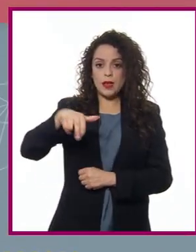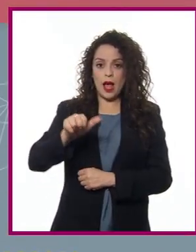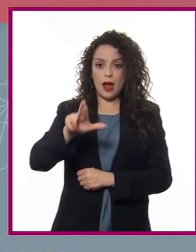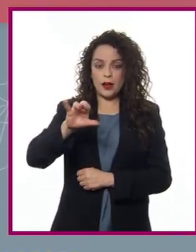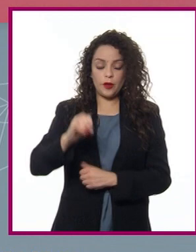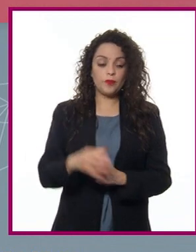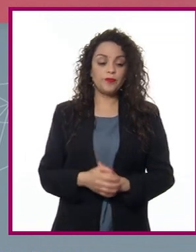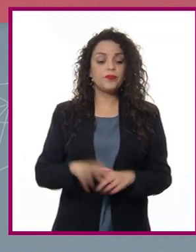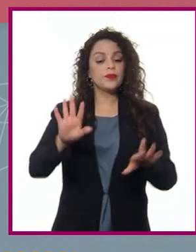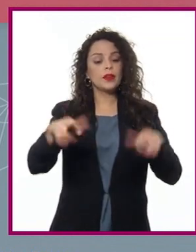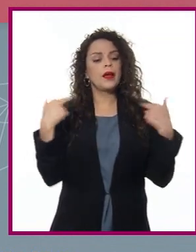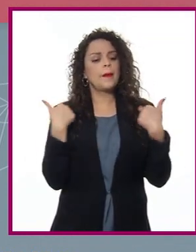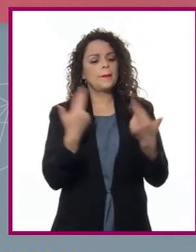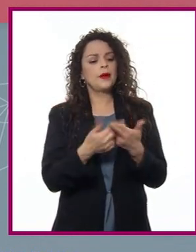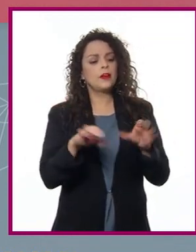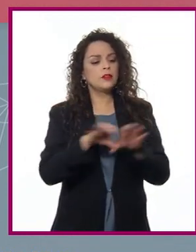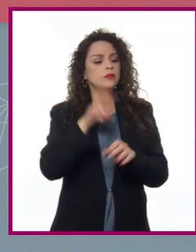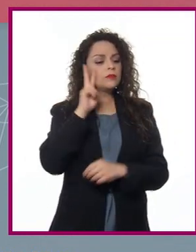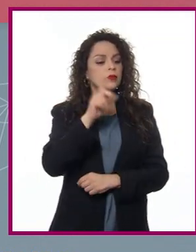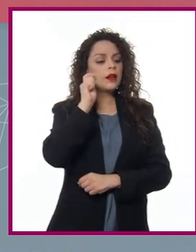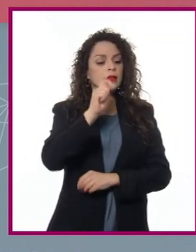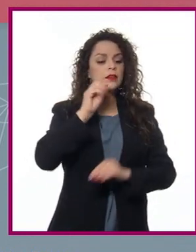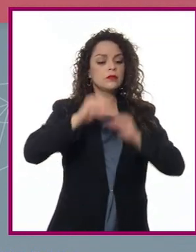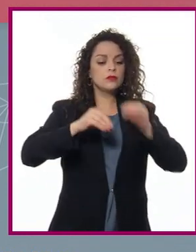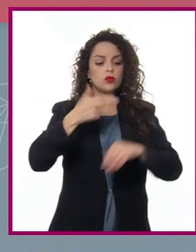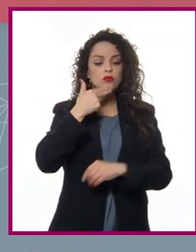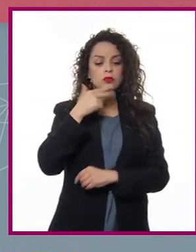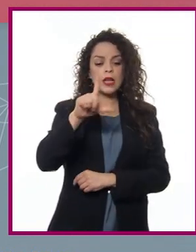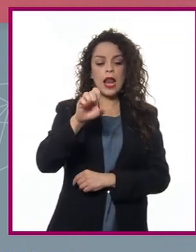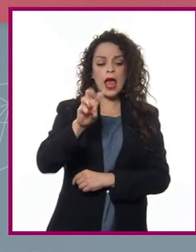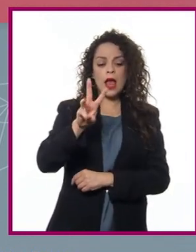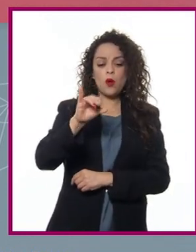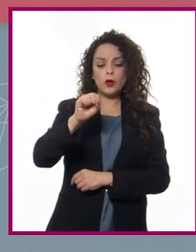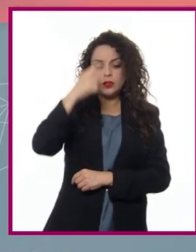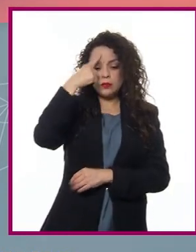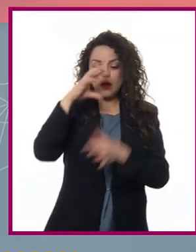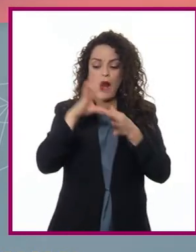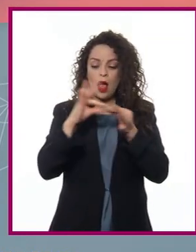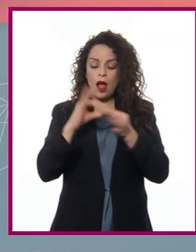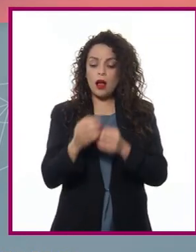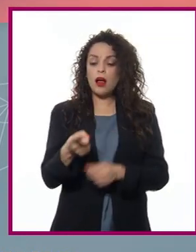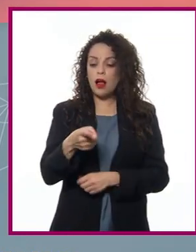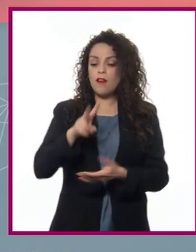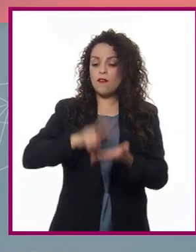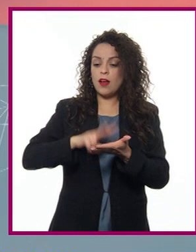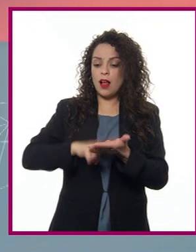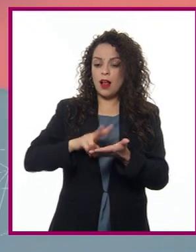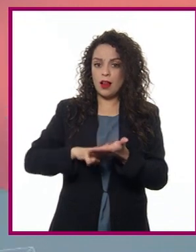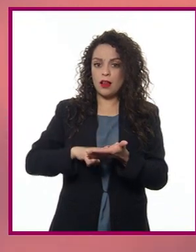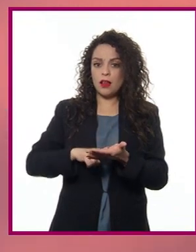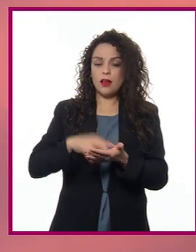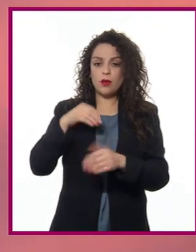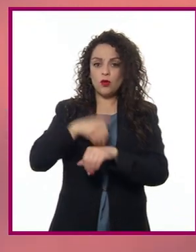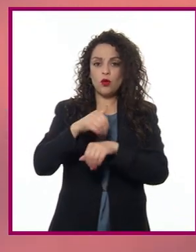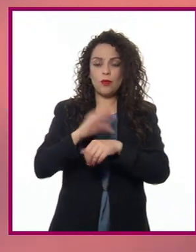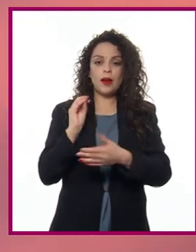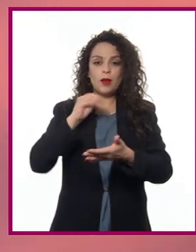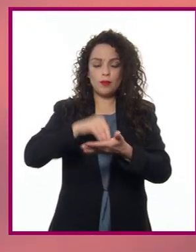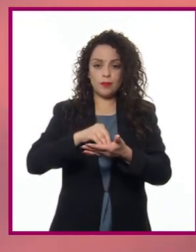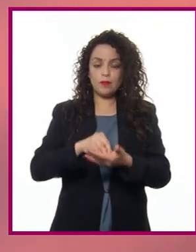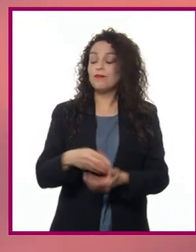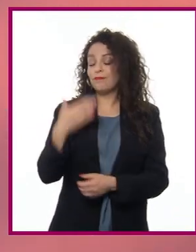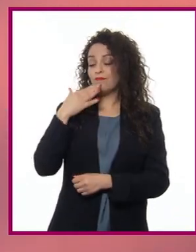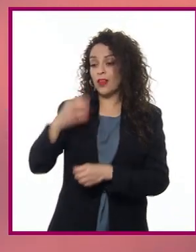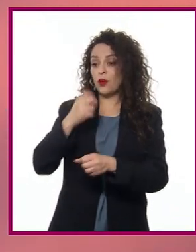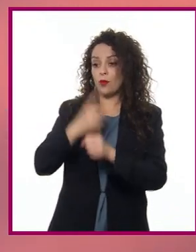parece si consideramos la estructura de Lewis para explicar la valencia? Es muy buena oportunidad para que nuestros alumnos